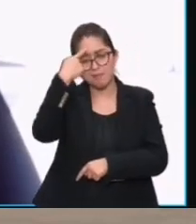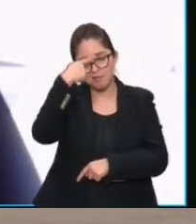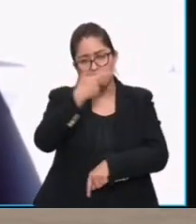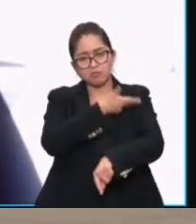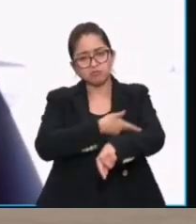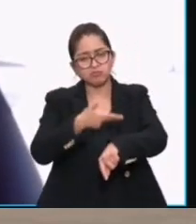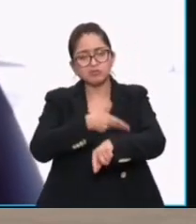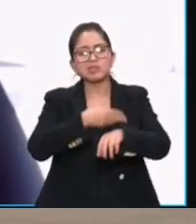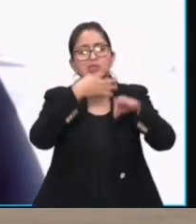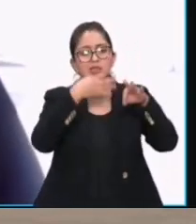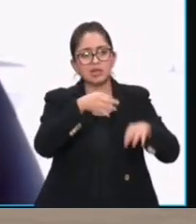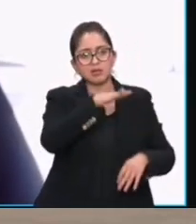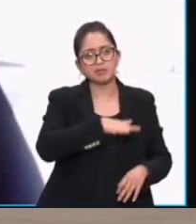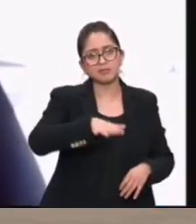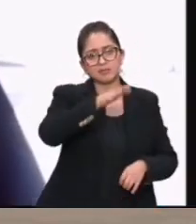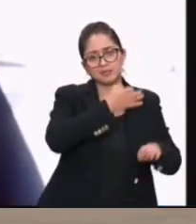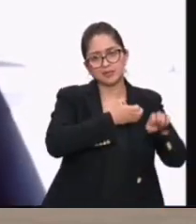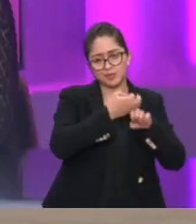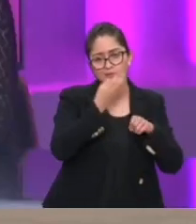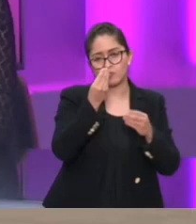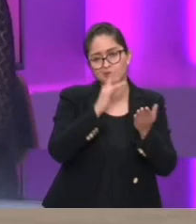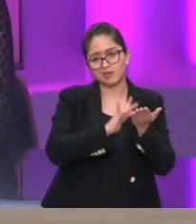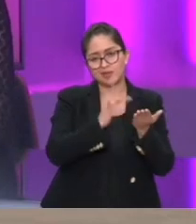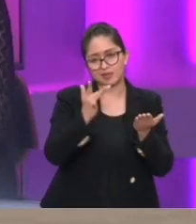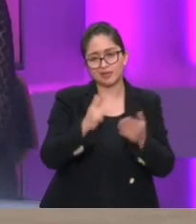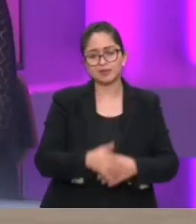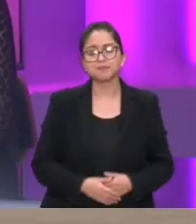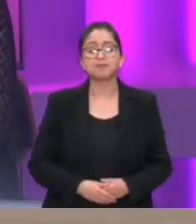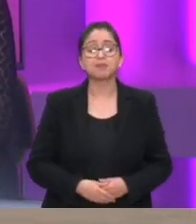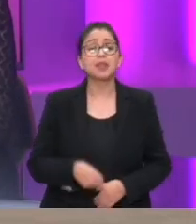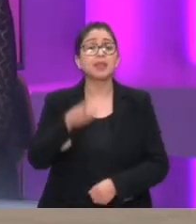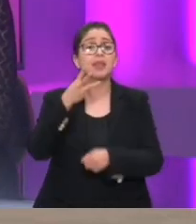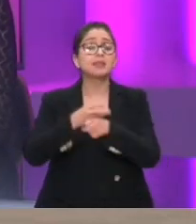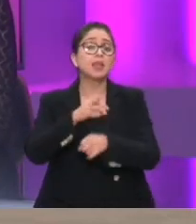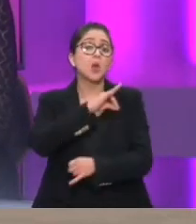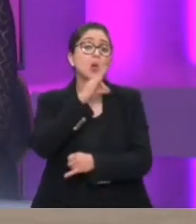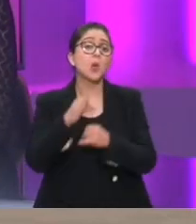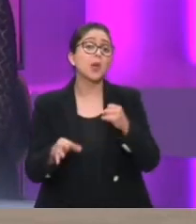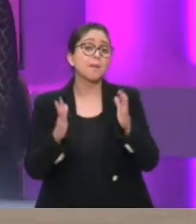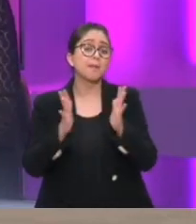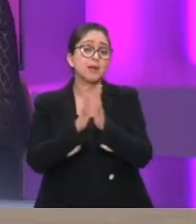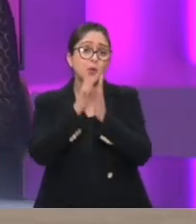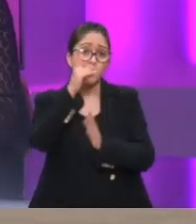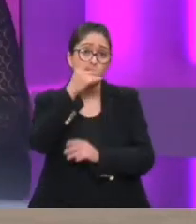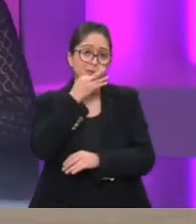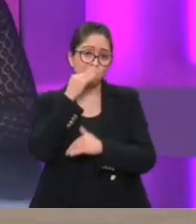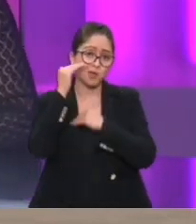funciones del Estado. Muchas gracias. Gracias. Y para su tercera y última participación, hasta por un minuto,